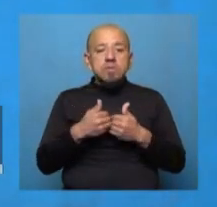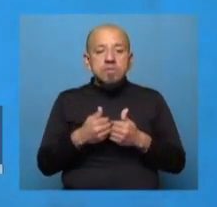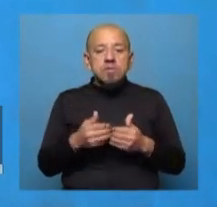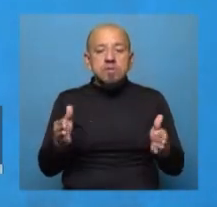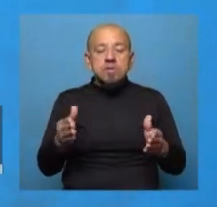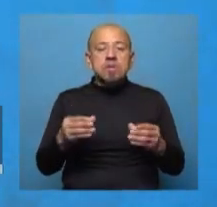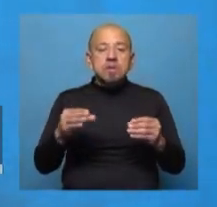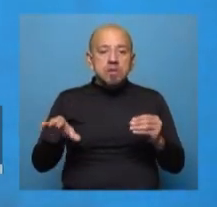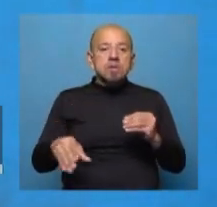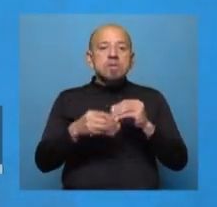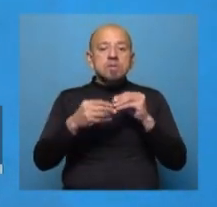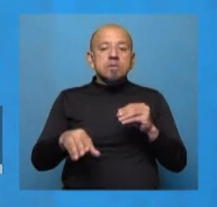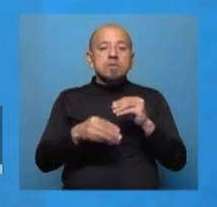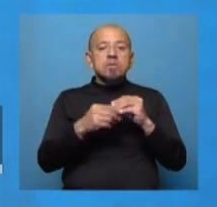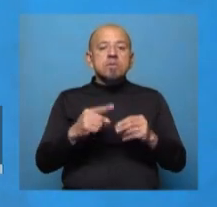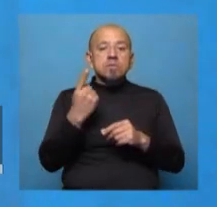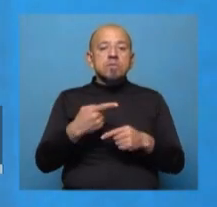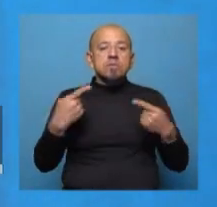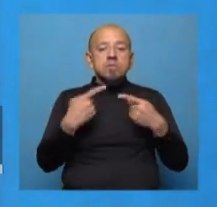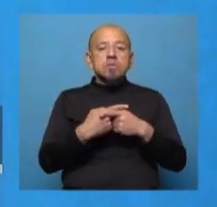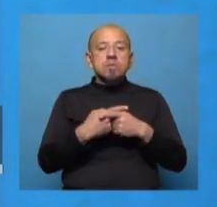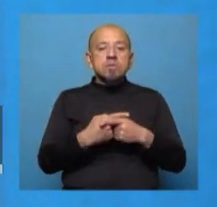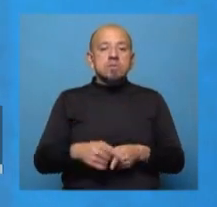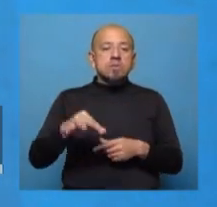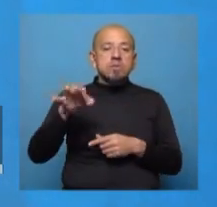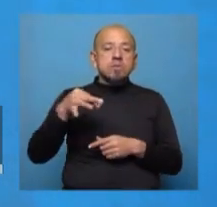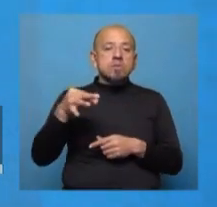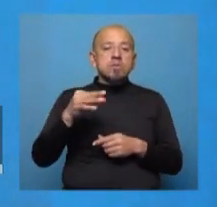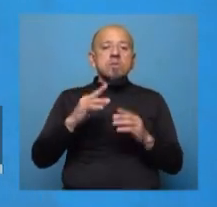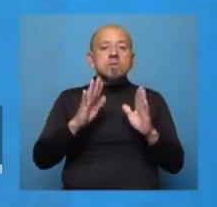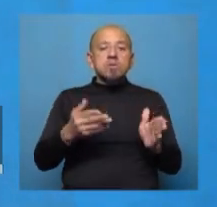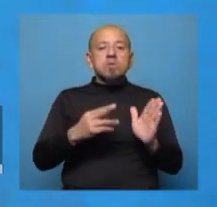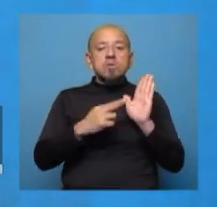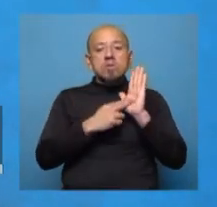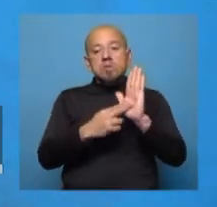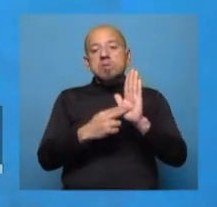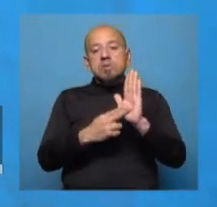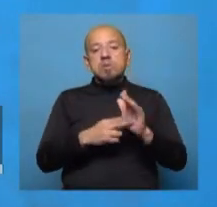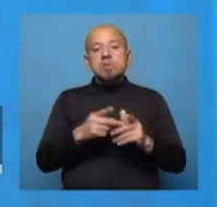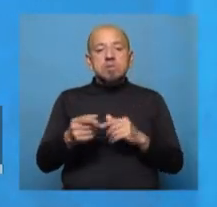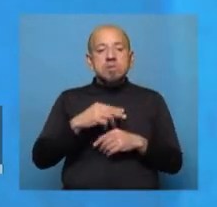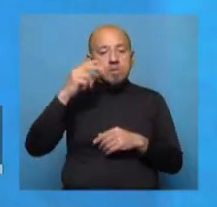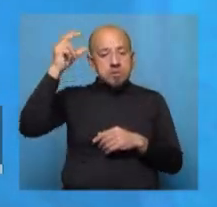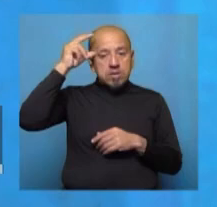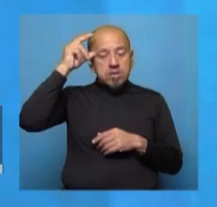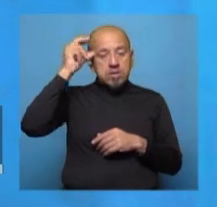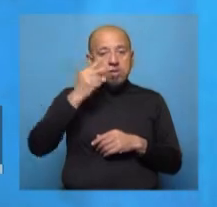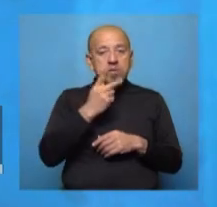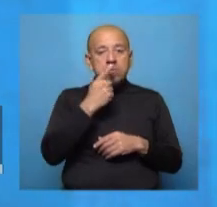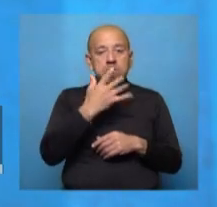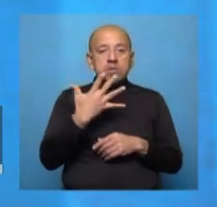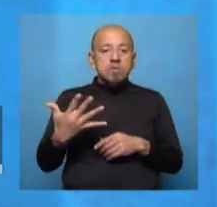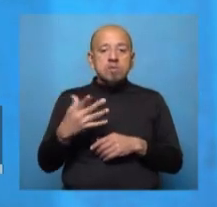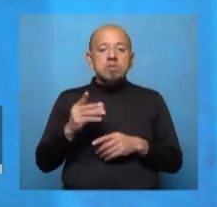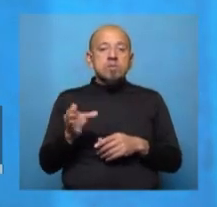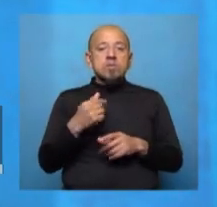contenido a un partido que en solitario no representa lo que fue el deseo de tabar Vázquez en el 2005 Y de todos los que